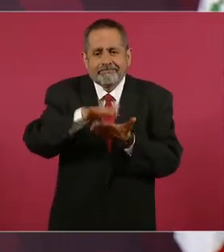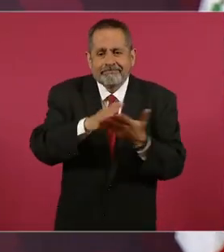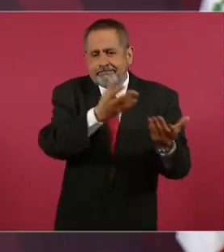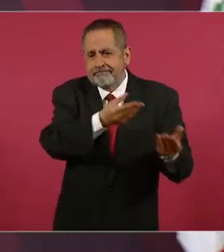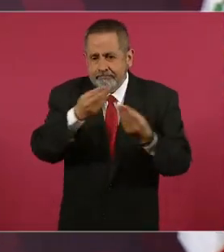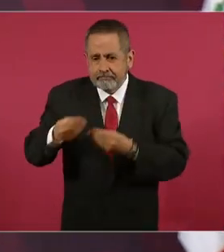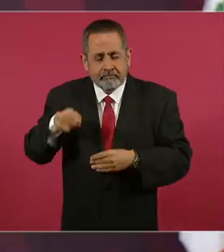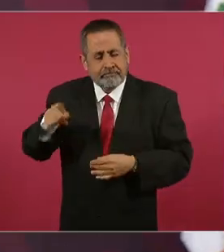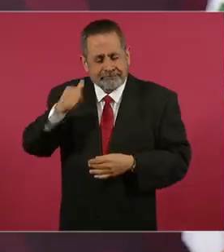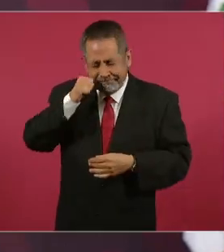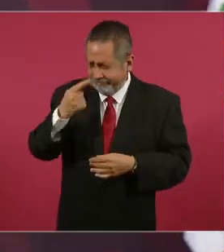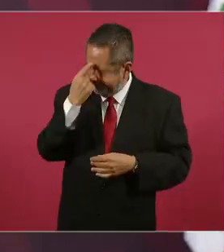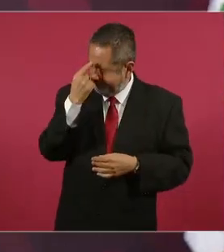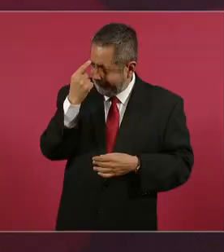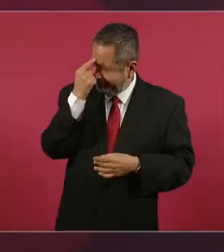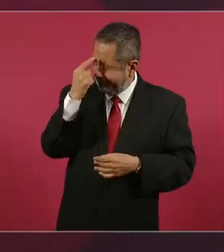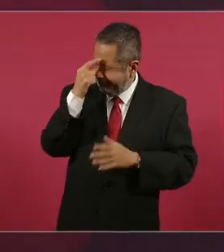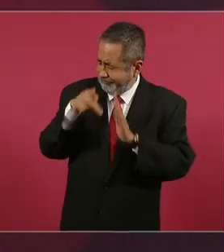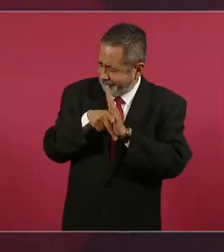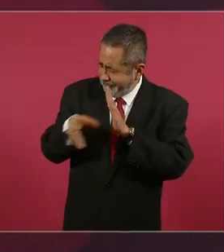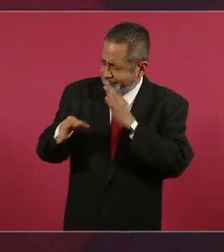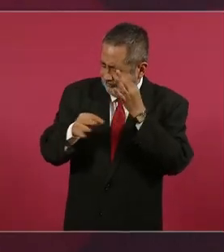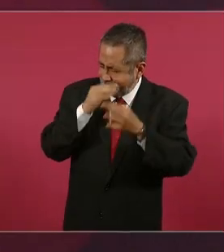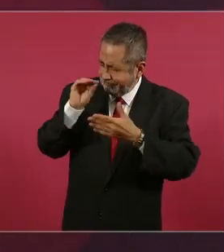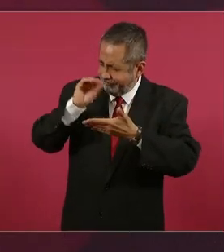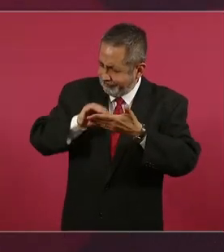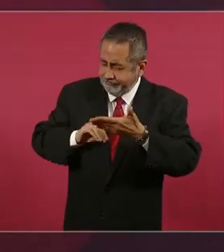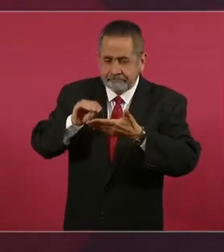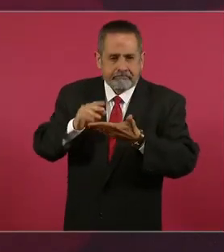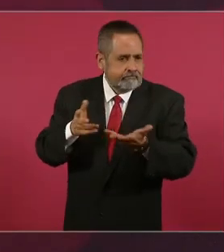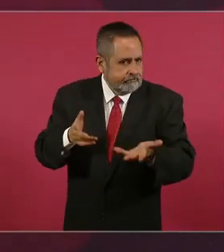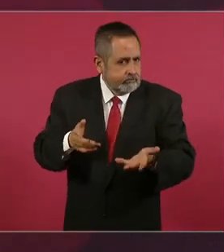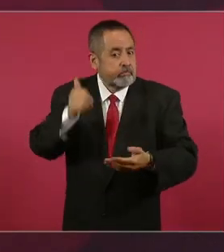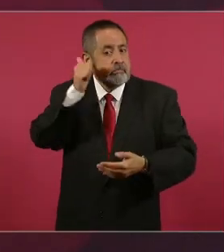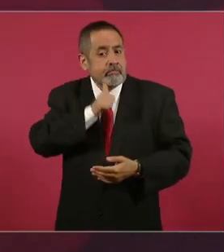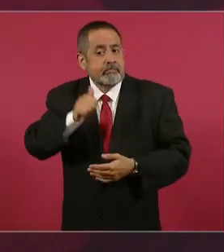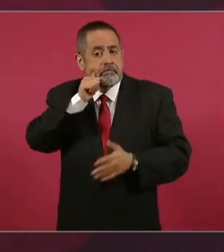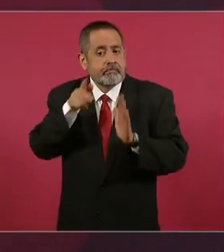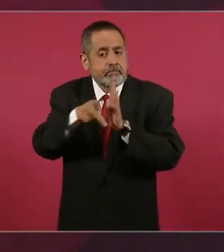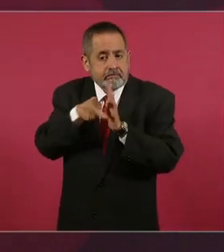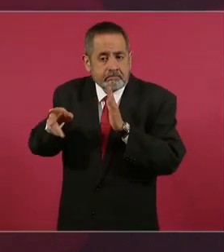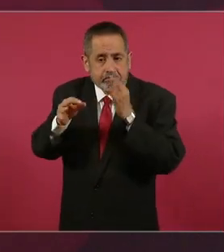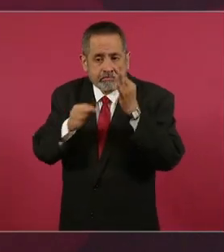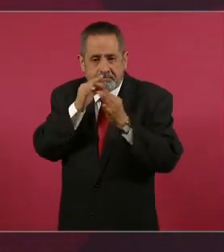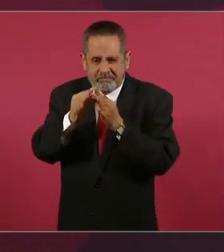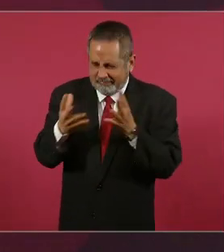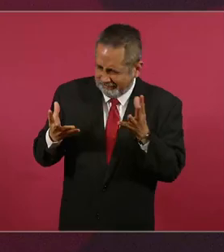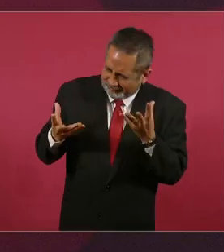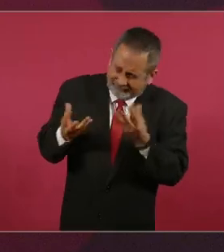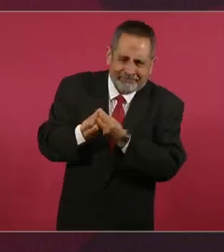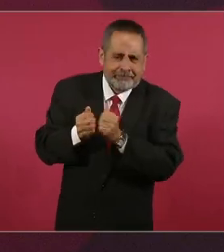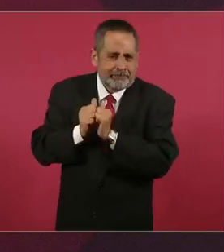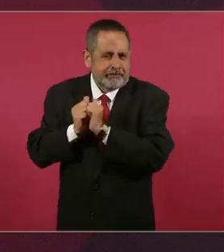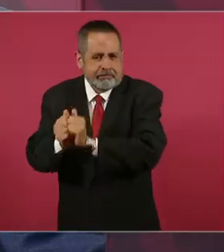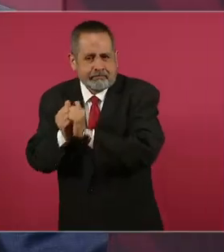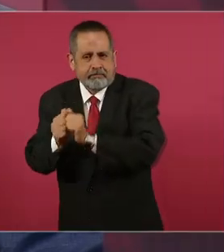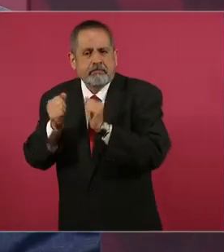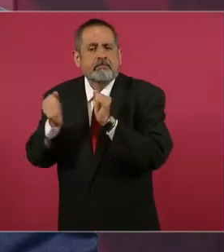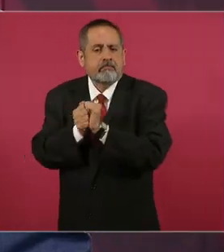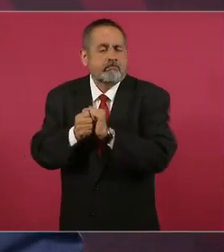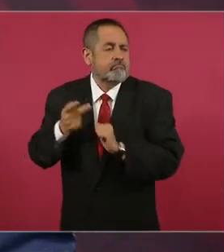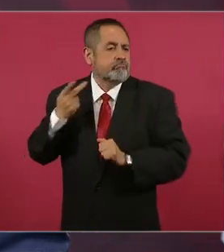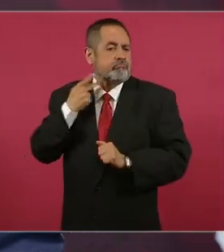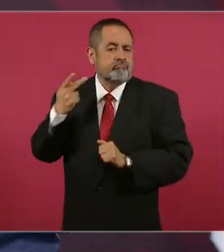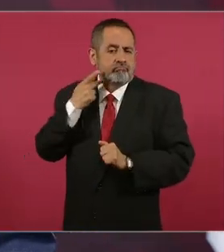O sea, siempre el periodismo muy vinculado a la